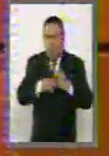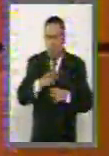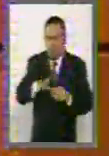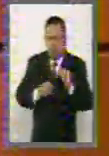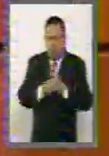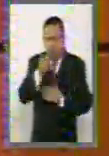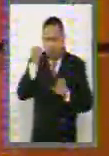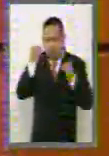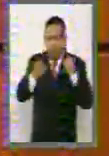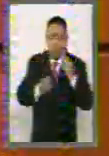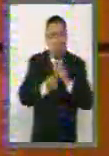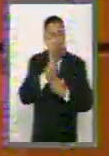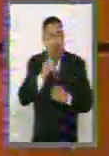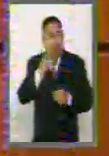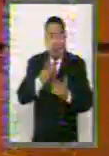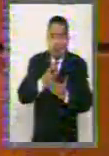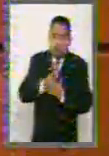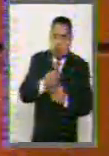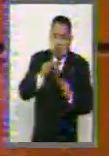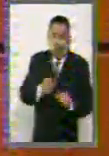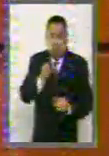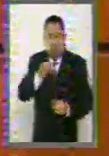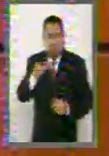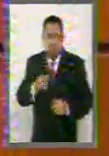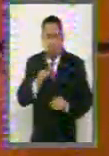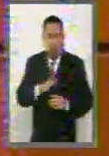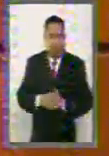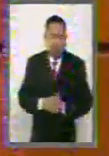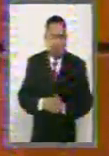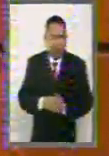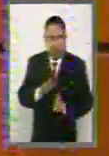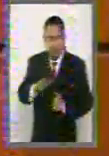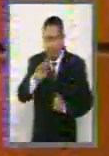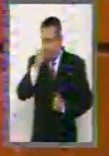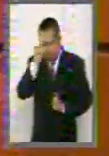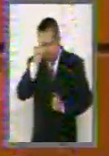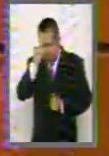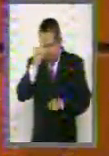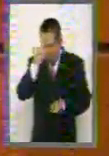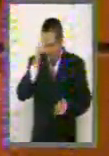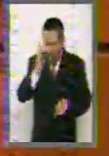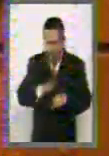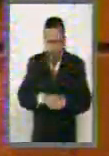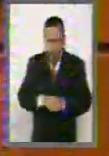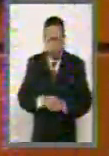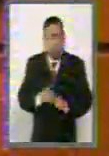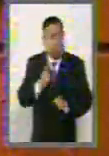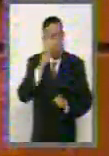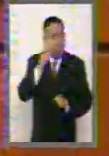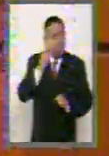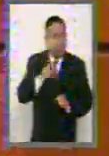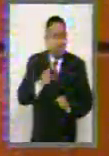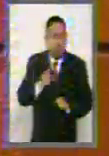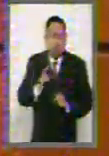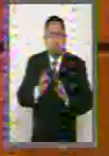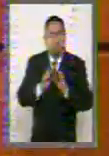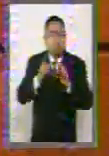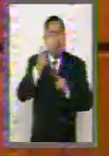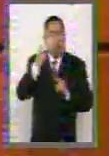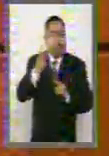nuevas aportaciones. Recuerdo muy bien una de las primeras